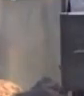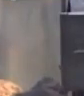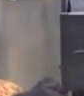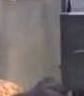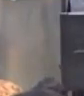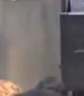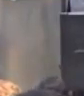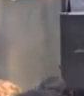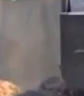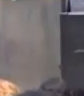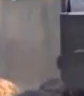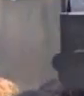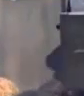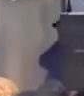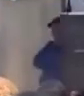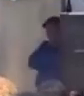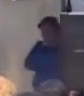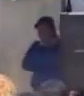Cumbia bien, no, no toca.